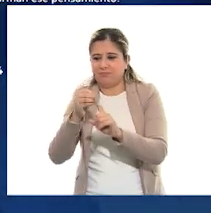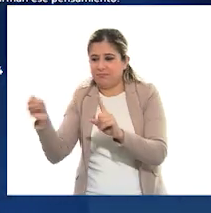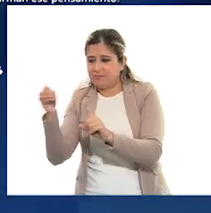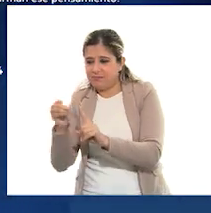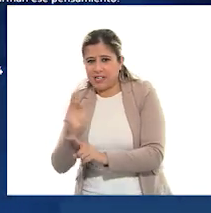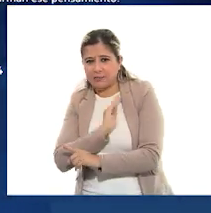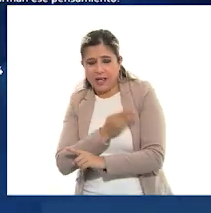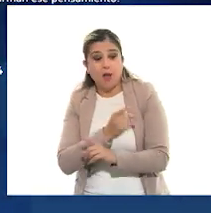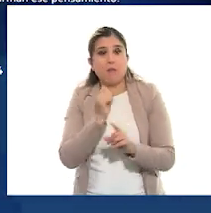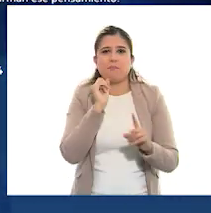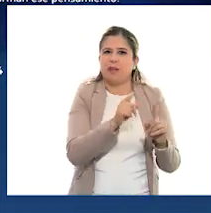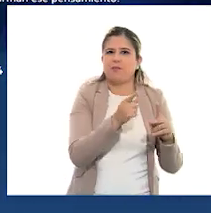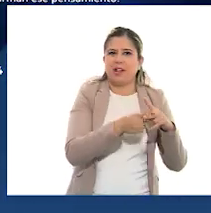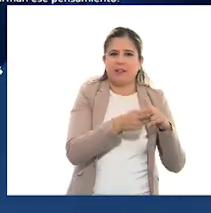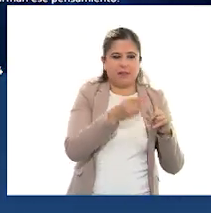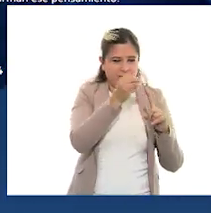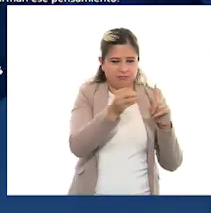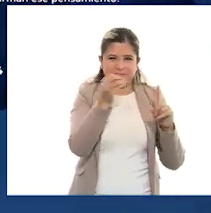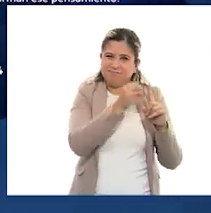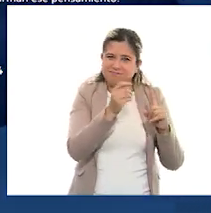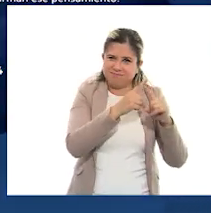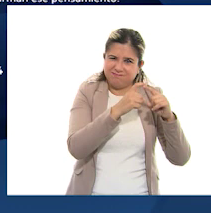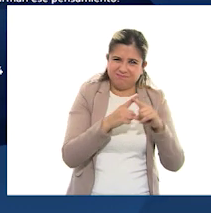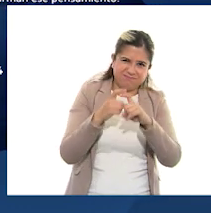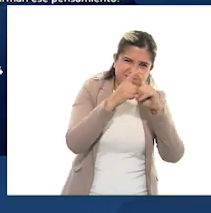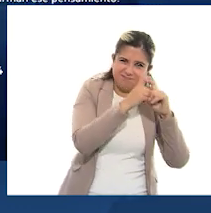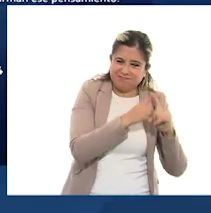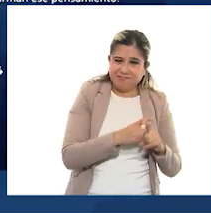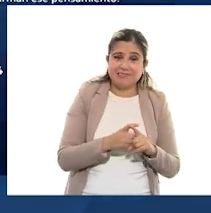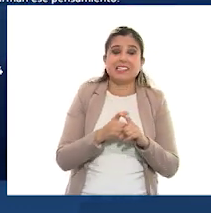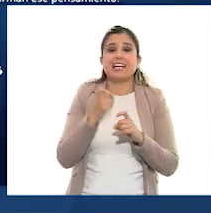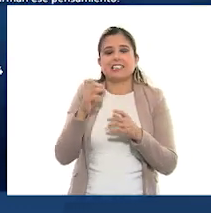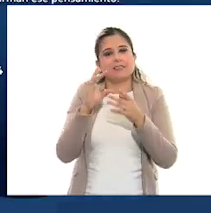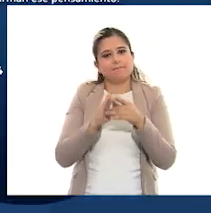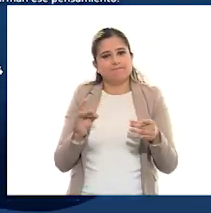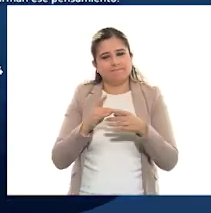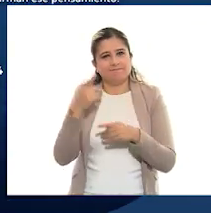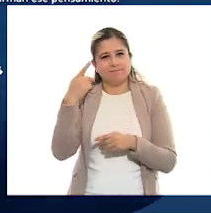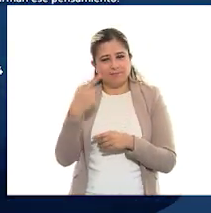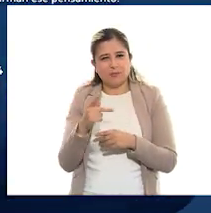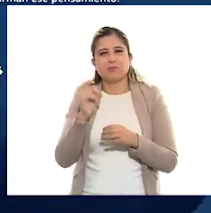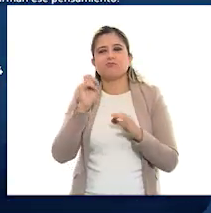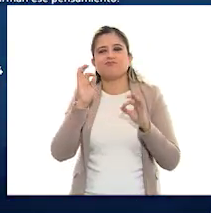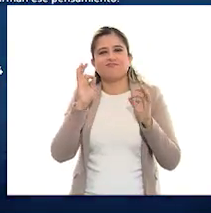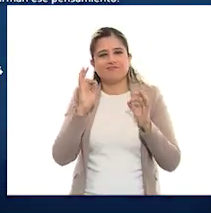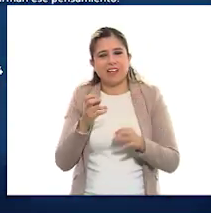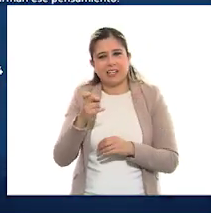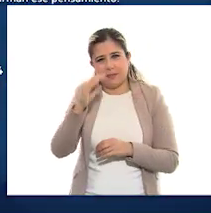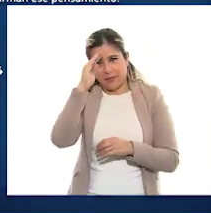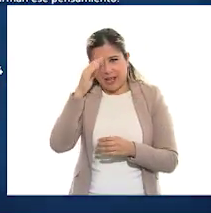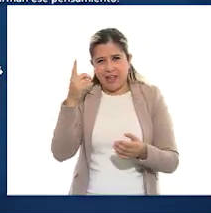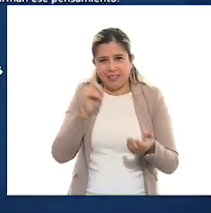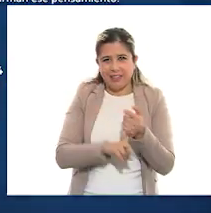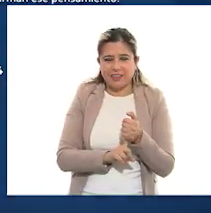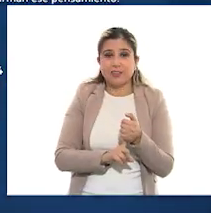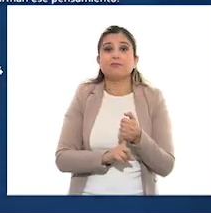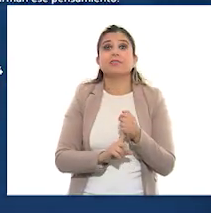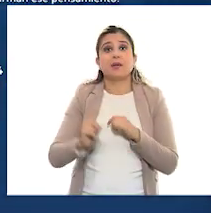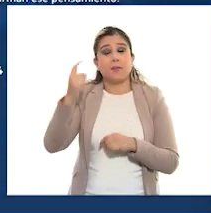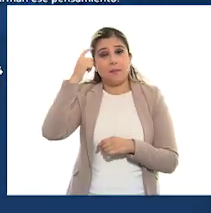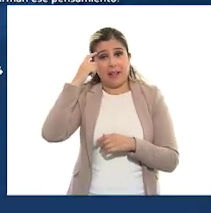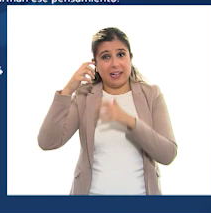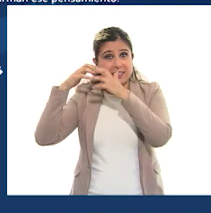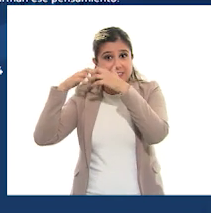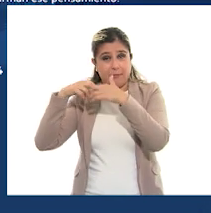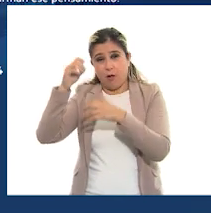permite expresar ideas con rigor. Este artículo y sus explicaciones fisiológicas creo que confirman ese pensamiento. Mente y